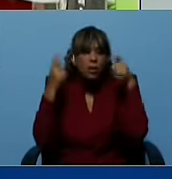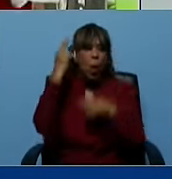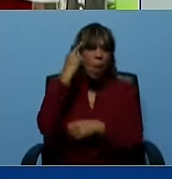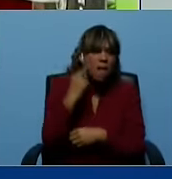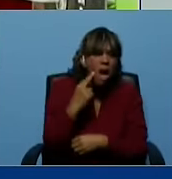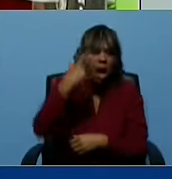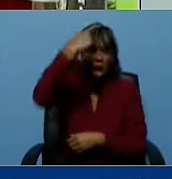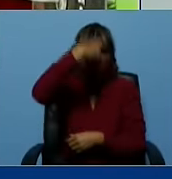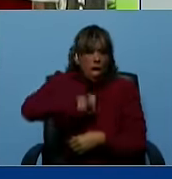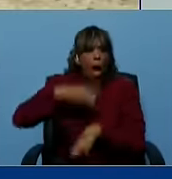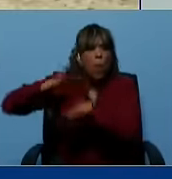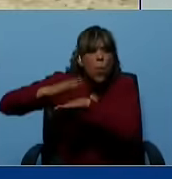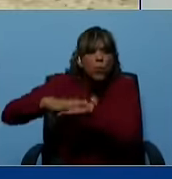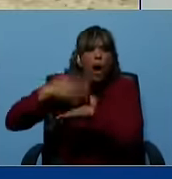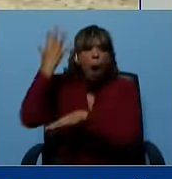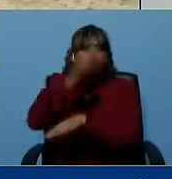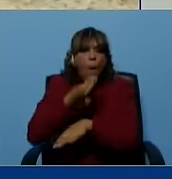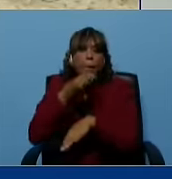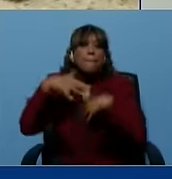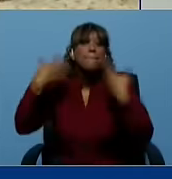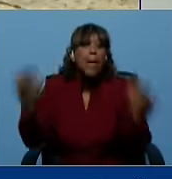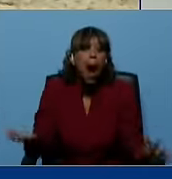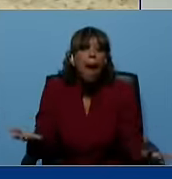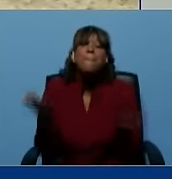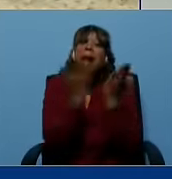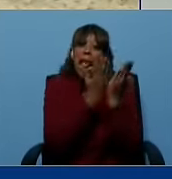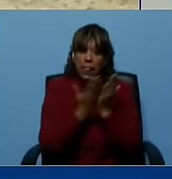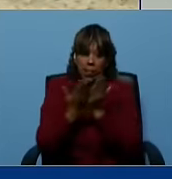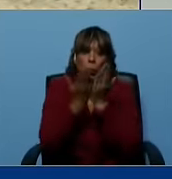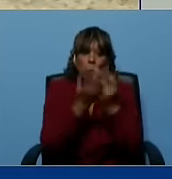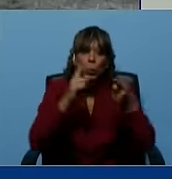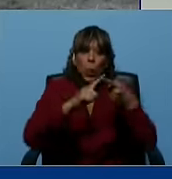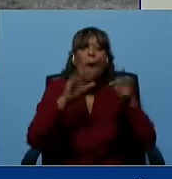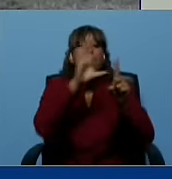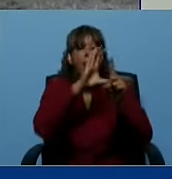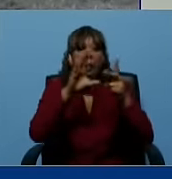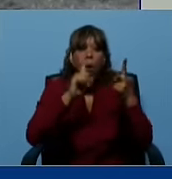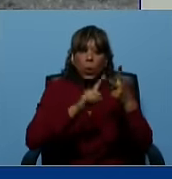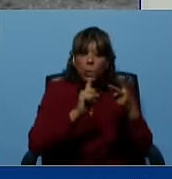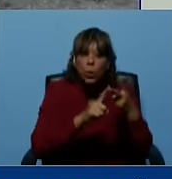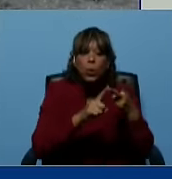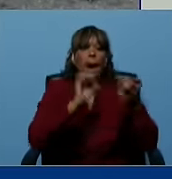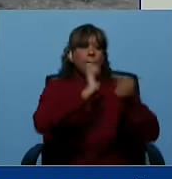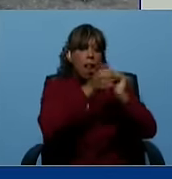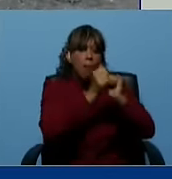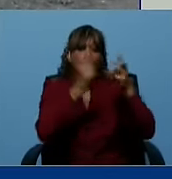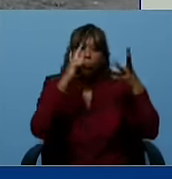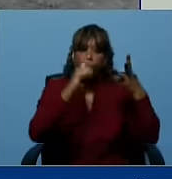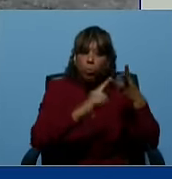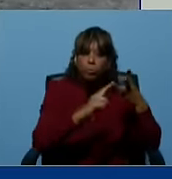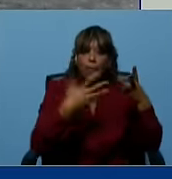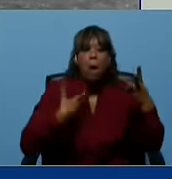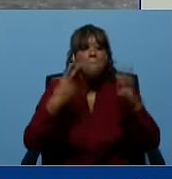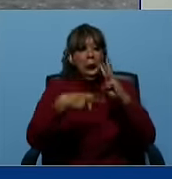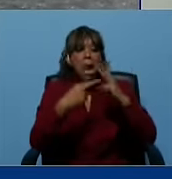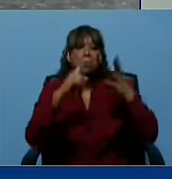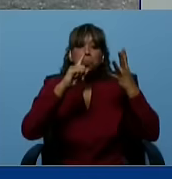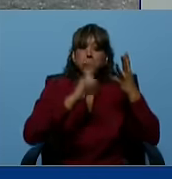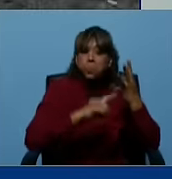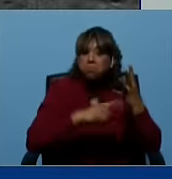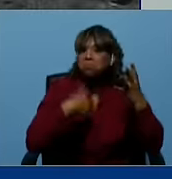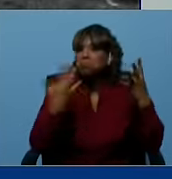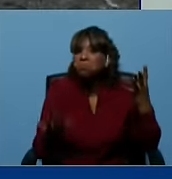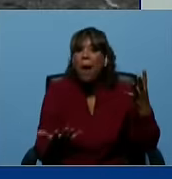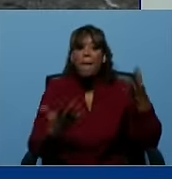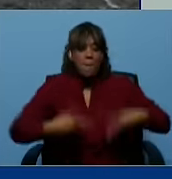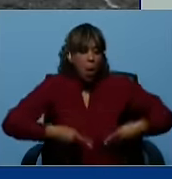bolivarianos, convocamos a la juventud para el estudio, para la cultura, para el deporte, para la recreación,